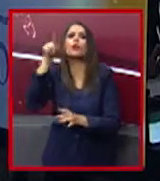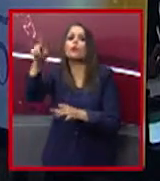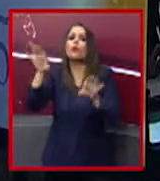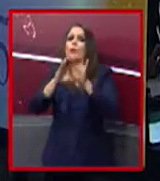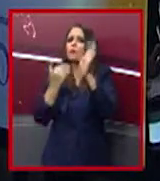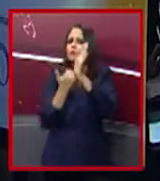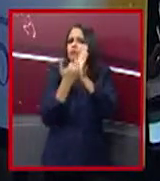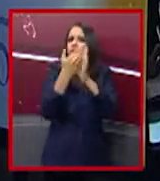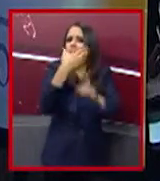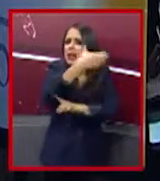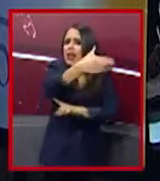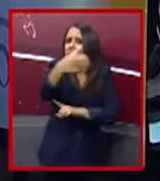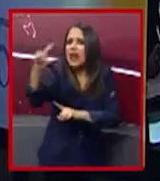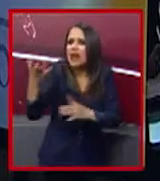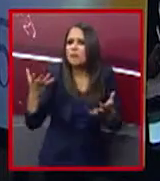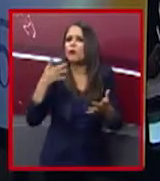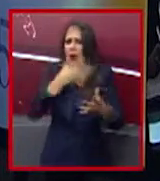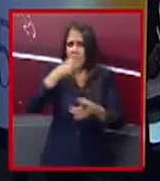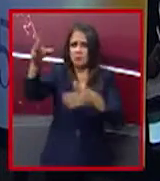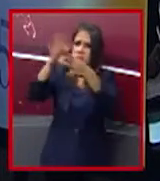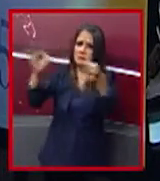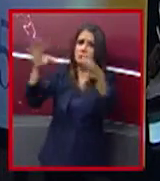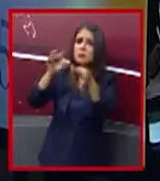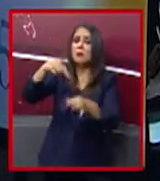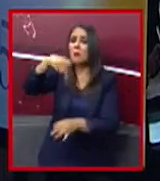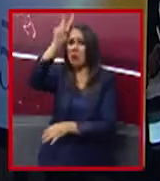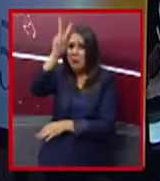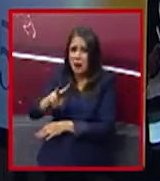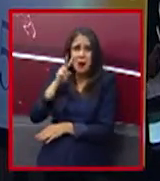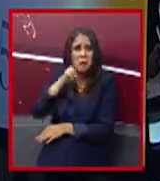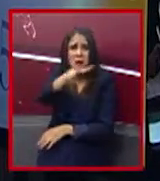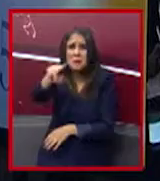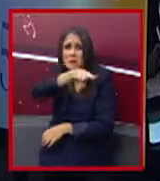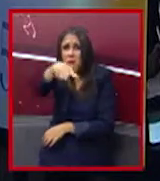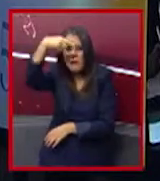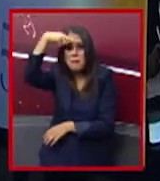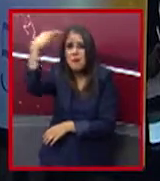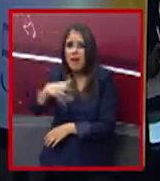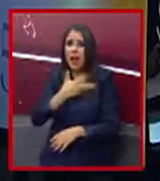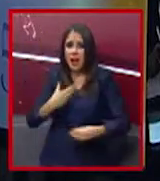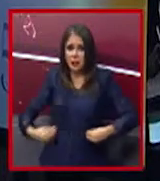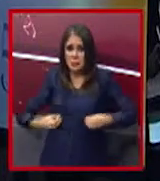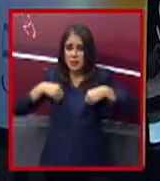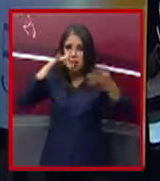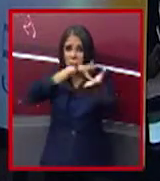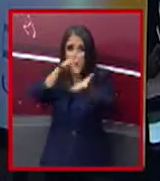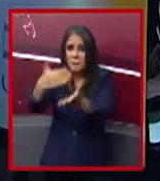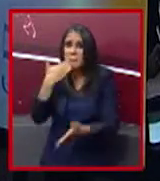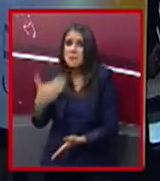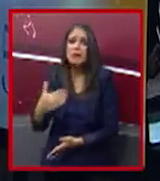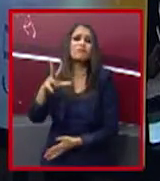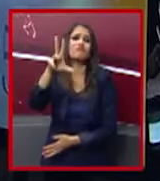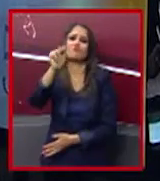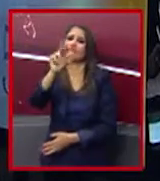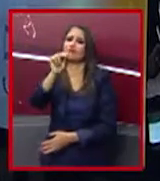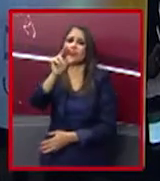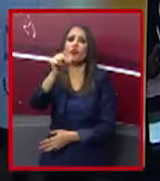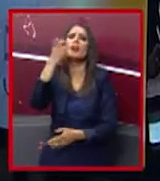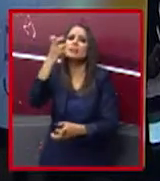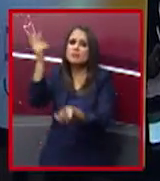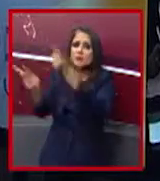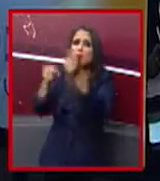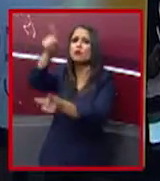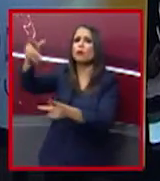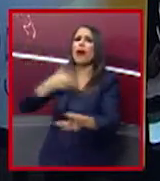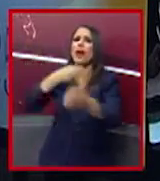embargo, explicó que la realidad en la que viven muchos mexicanos es otra, debido a que no hay suficiente apoyo. Cuestionó también al secretario sobre las pérdidas originadas